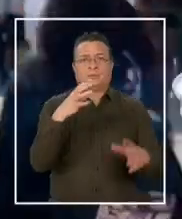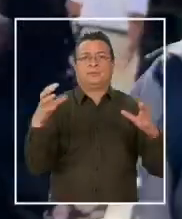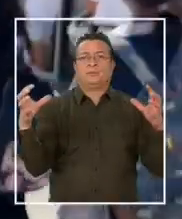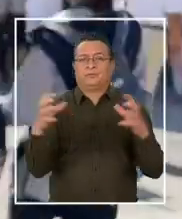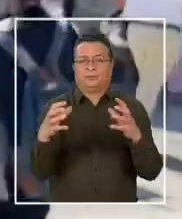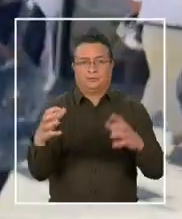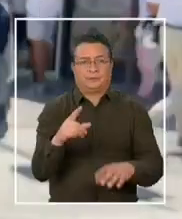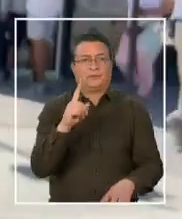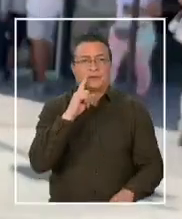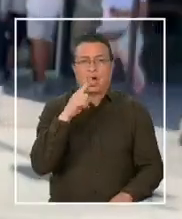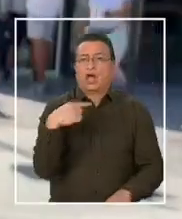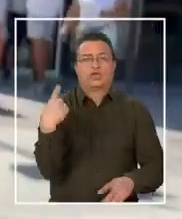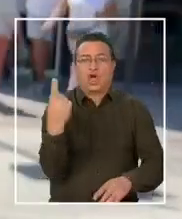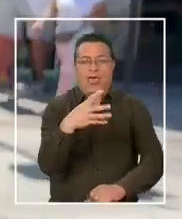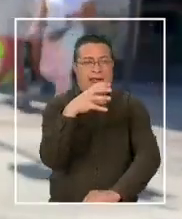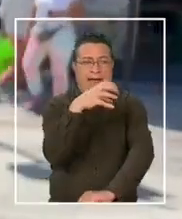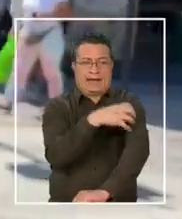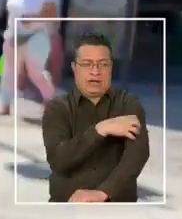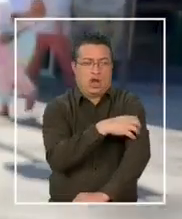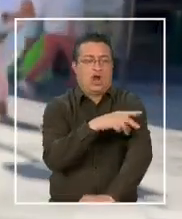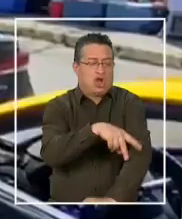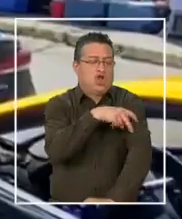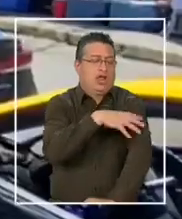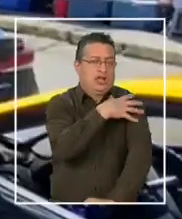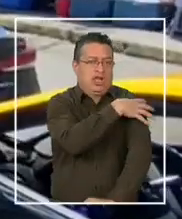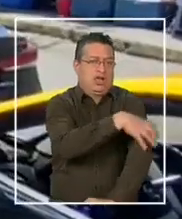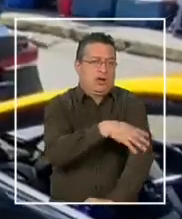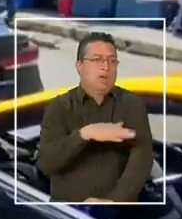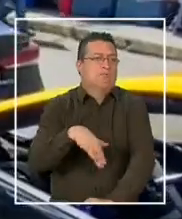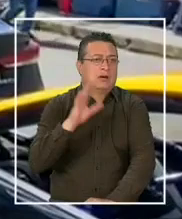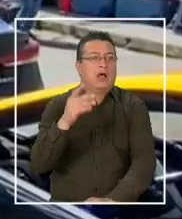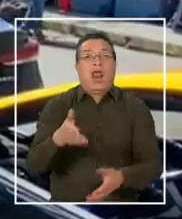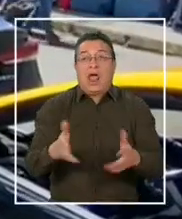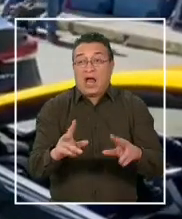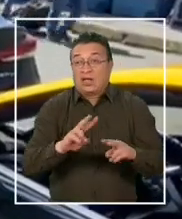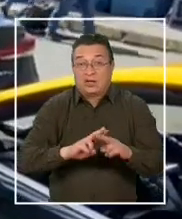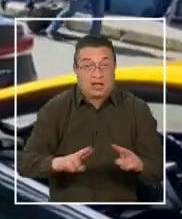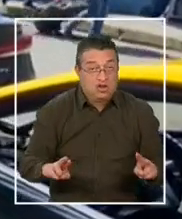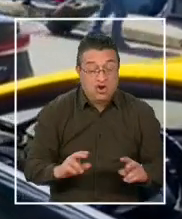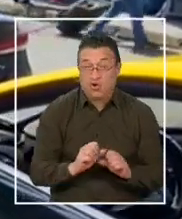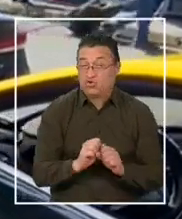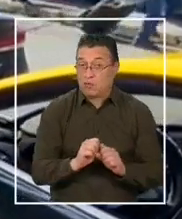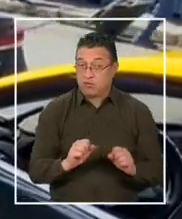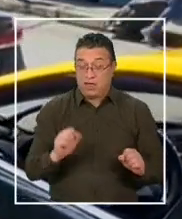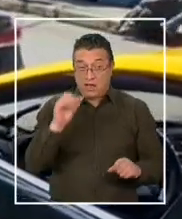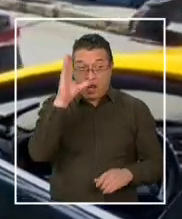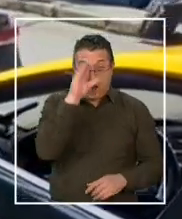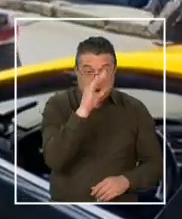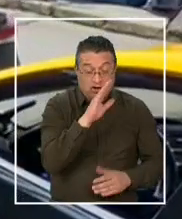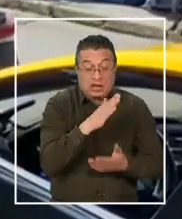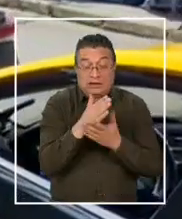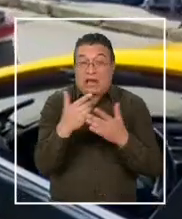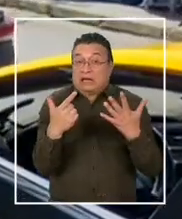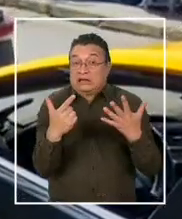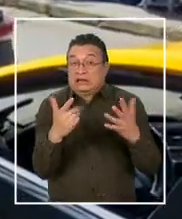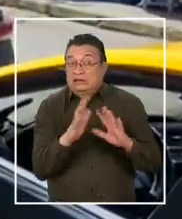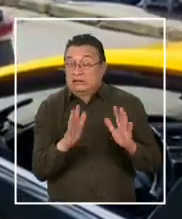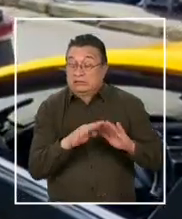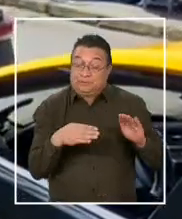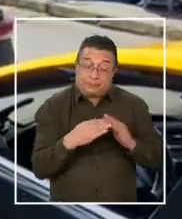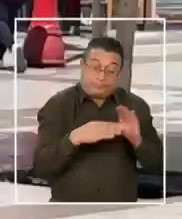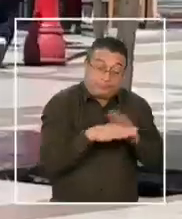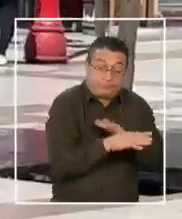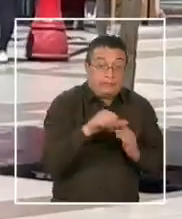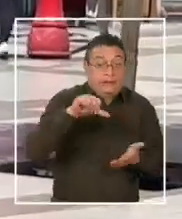violencia que hay en todas las regiones, especialmente en la zona norte. No se puede andar en la calle tranquilo, en la noche hasta las 7 nomás en la calle, en el